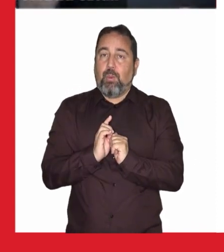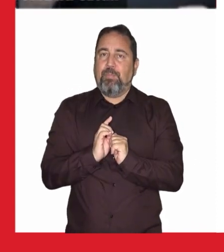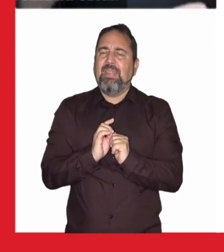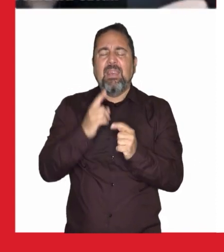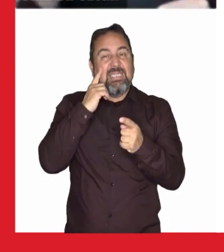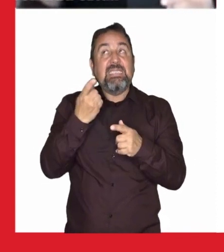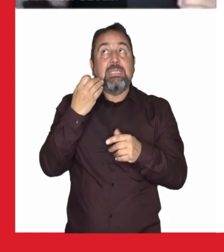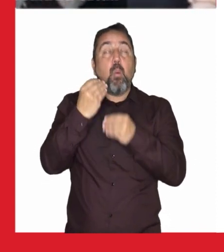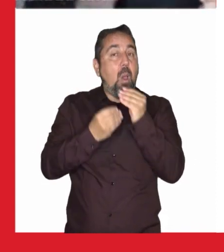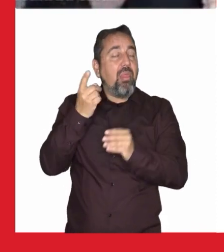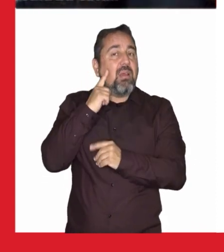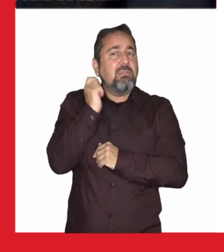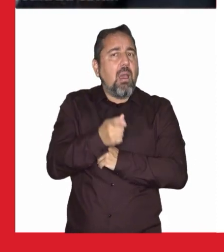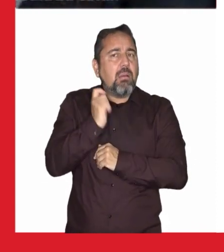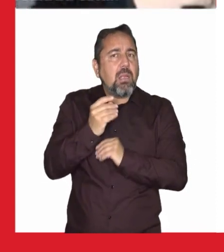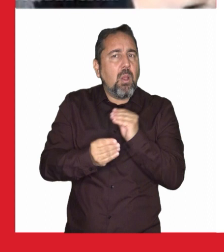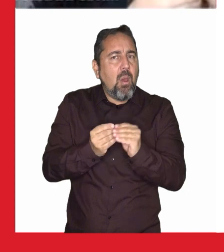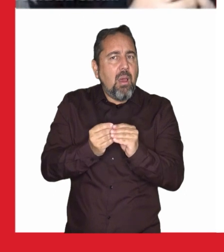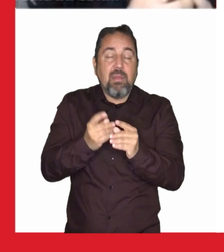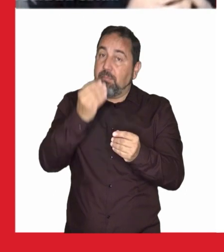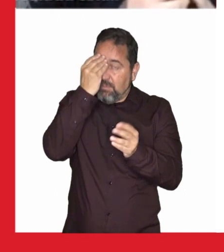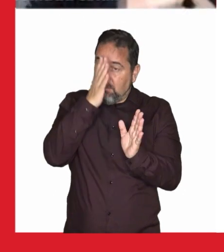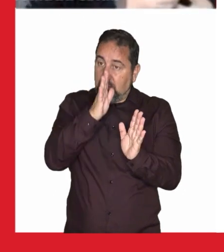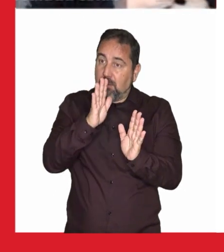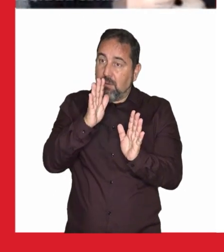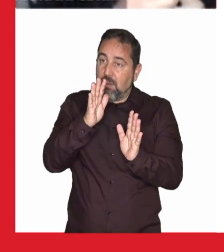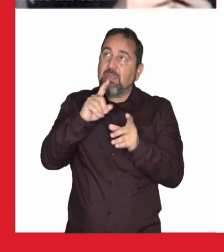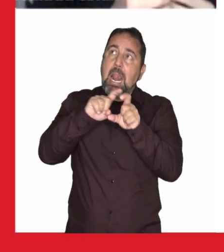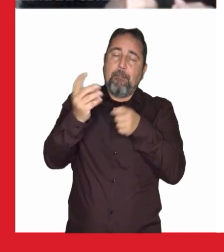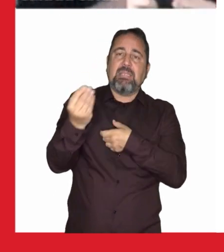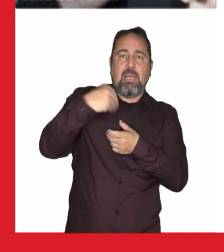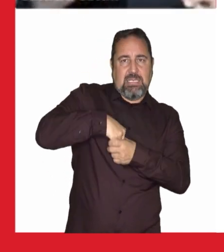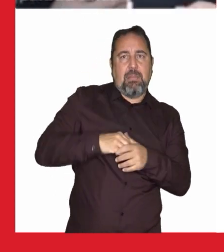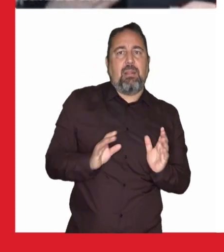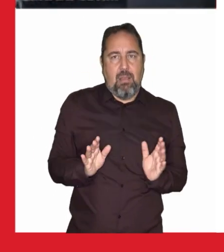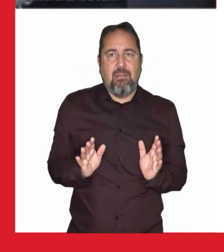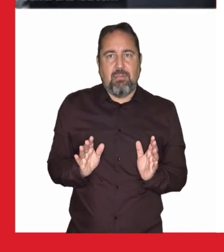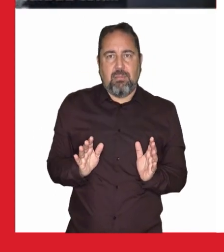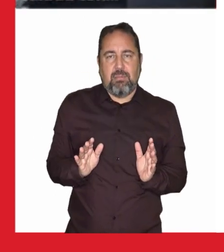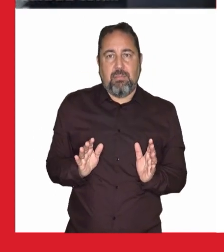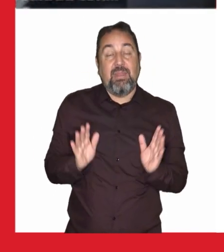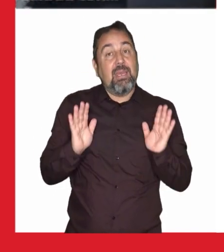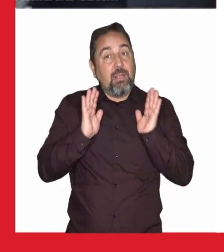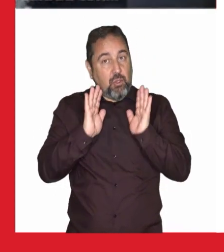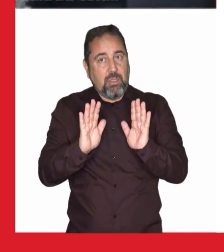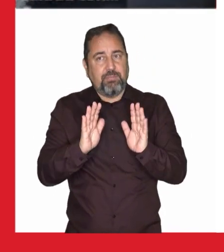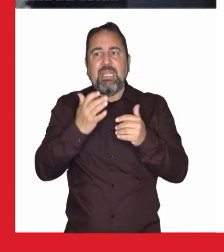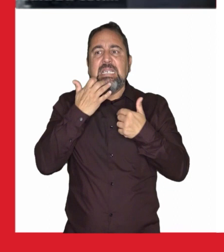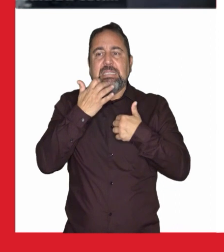cuenta el proceso oculto y veáis. Si lo va a seguir haciendo esa persona, plantearos la posibilidad de que entre en la